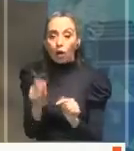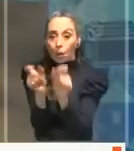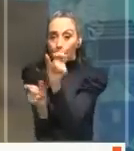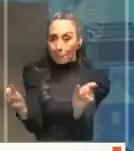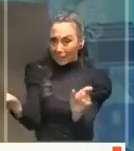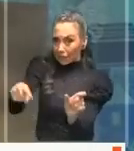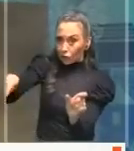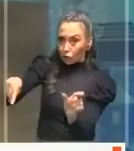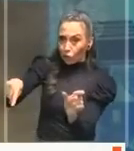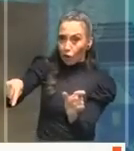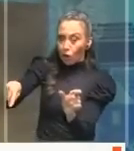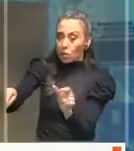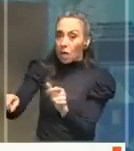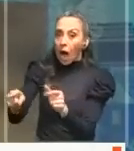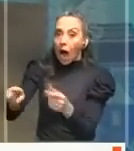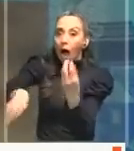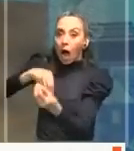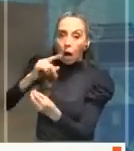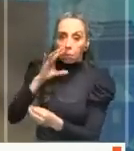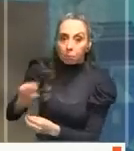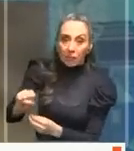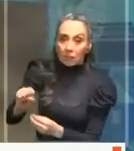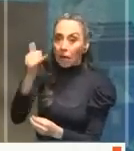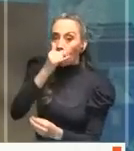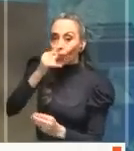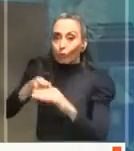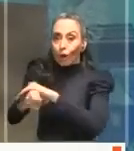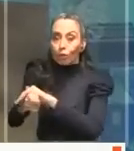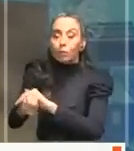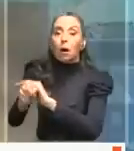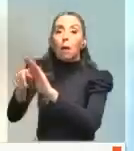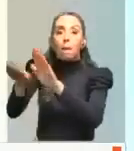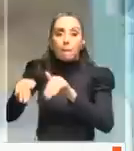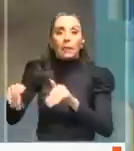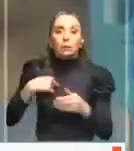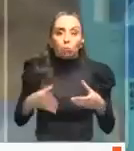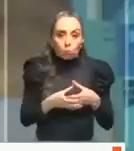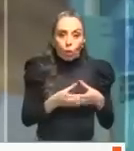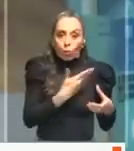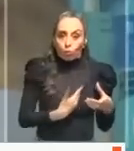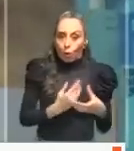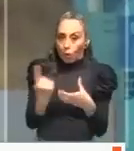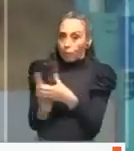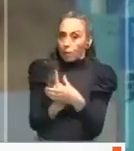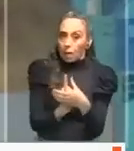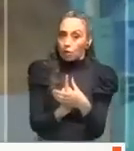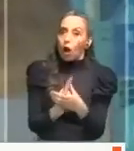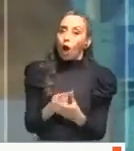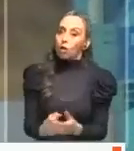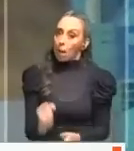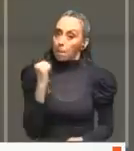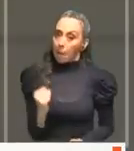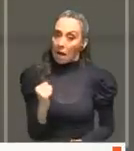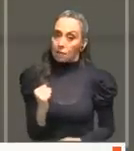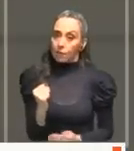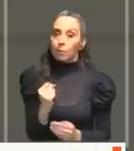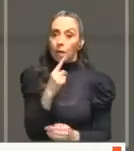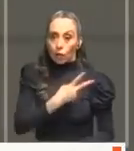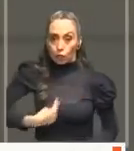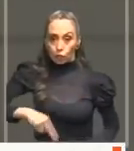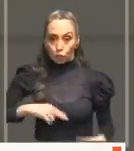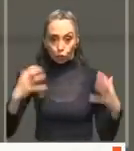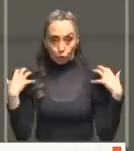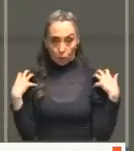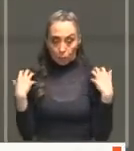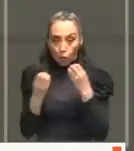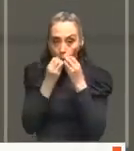son personas cercanas al gobierno, tenemos que tener el mismo estándar e incluso ser más firmes. Si nosotros somos responsables y decimos las cosas como